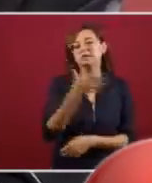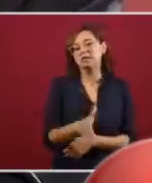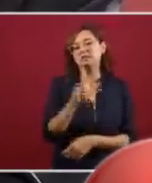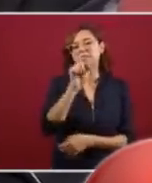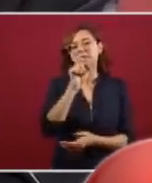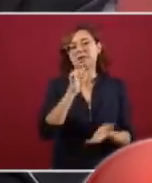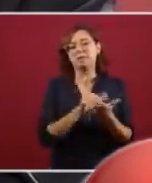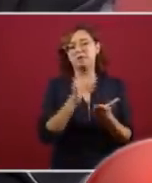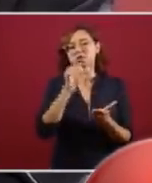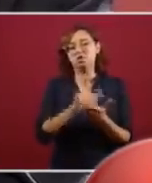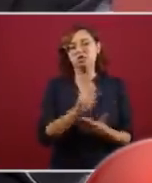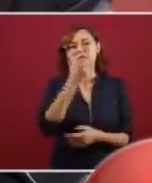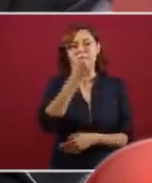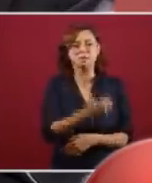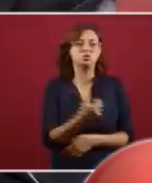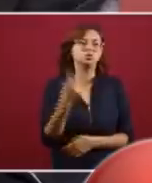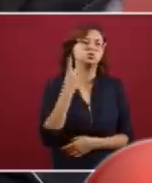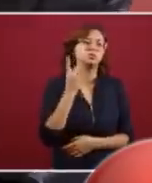de pesos a cada